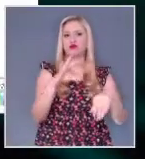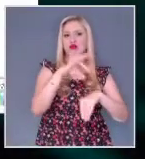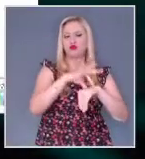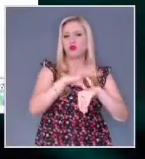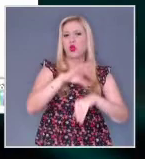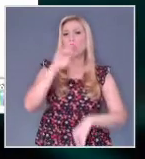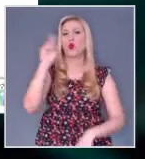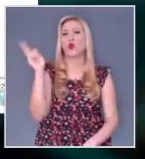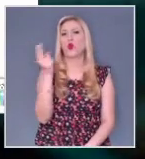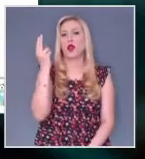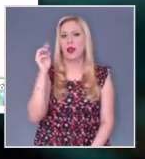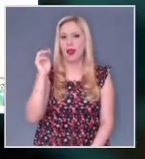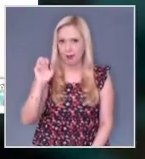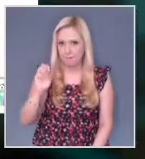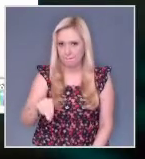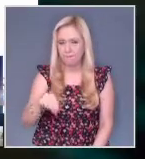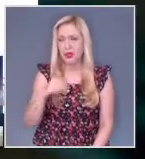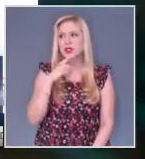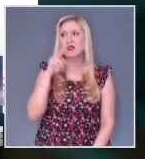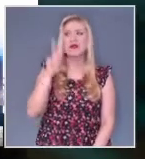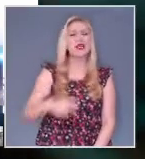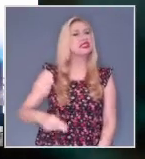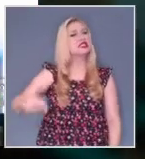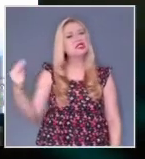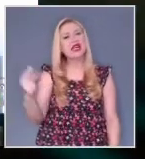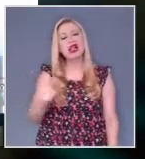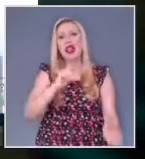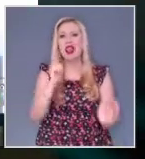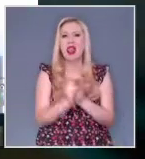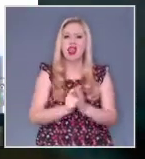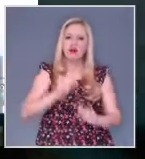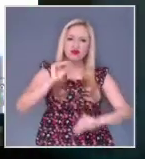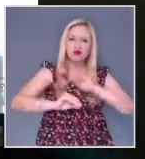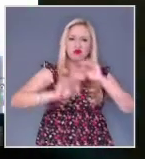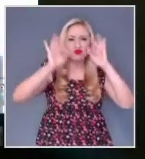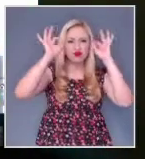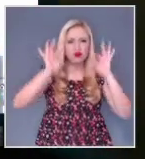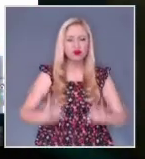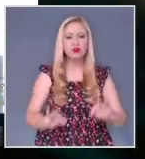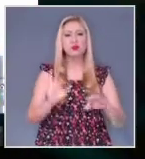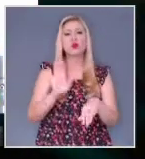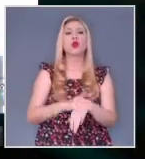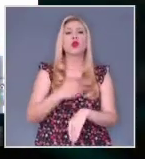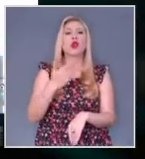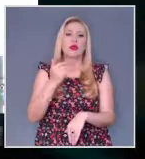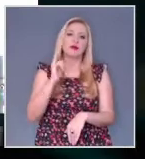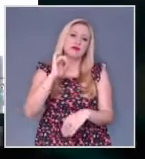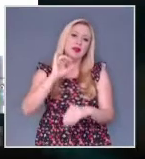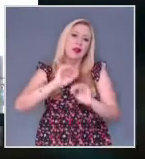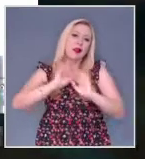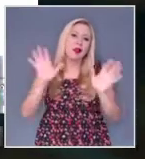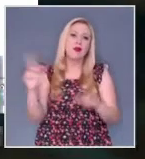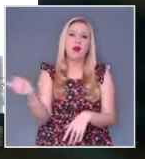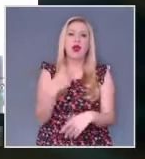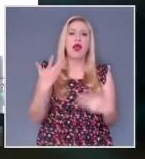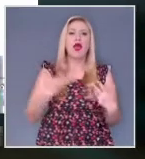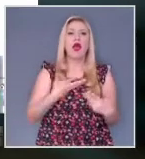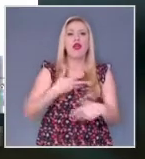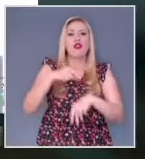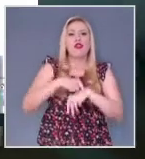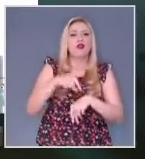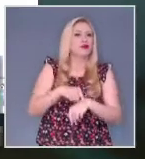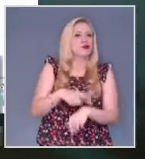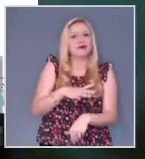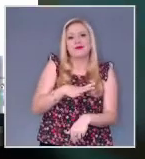imperante necesidad de una legislación adecuada y consciente de la objeción de conciencia que determine con garantías jurídicas y